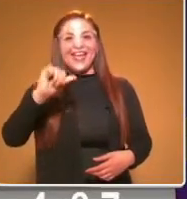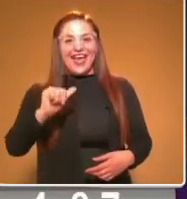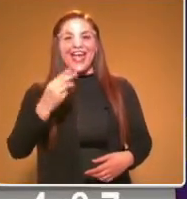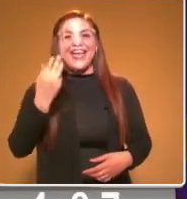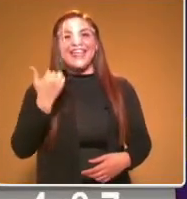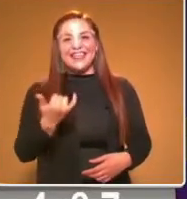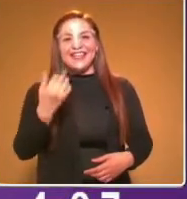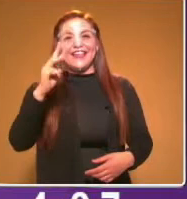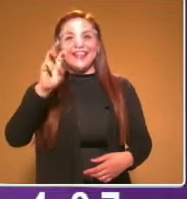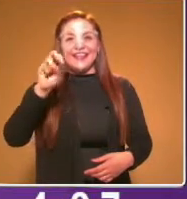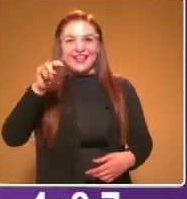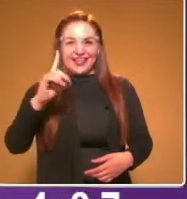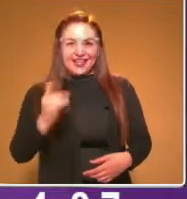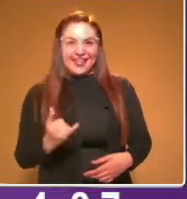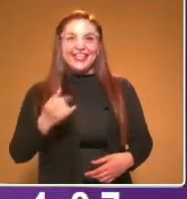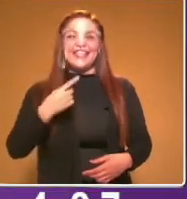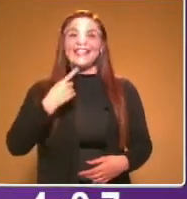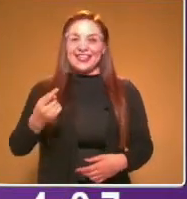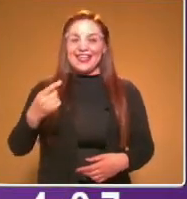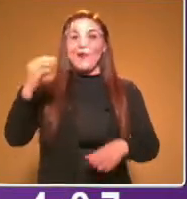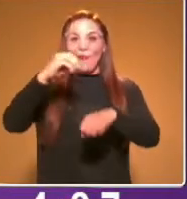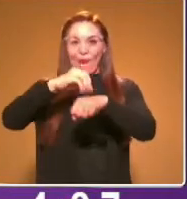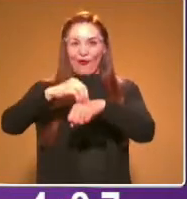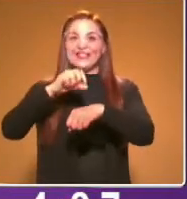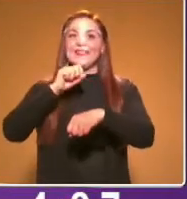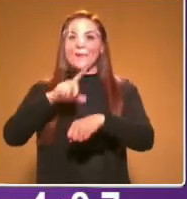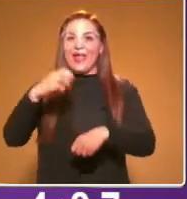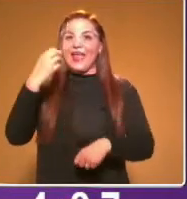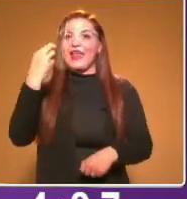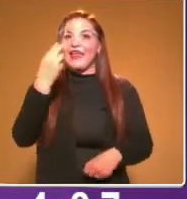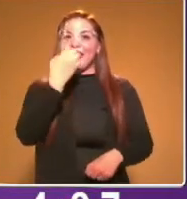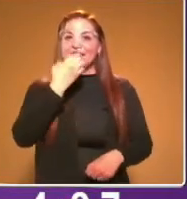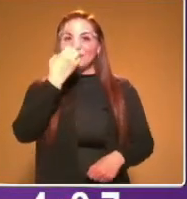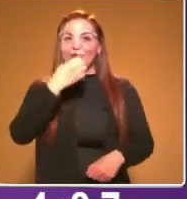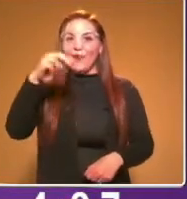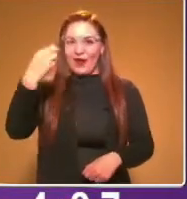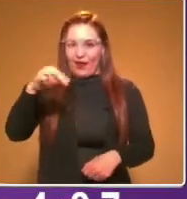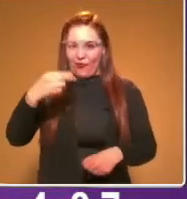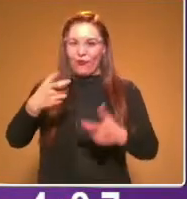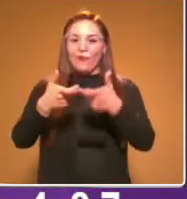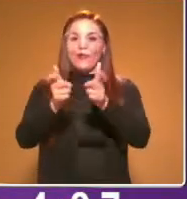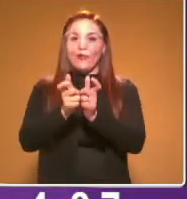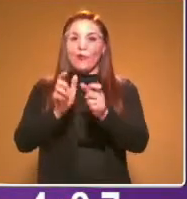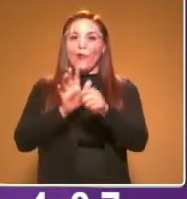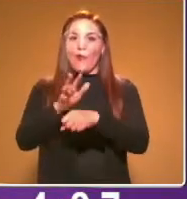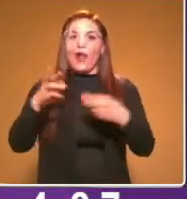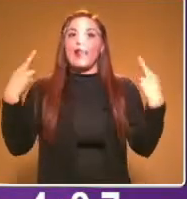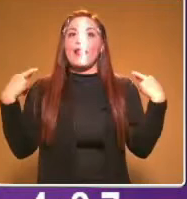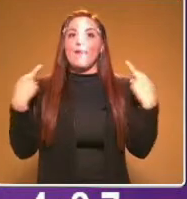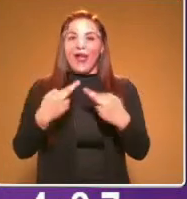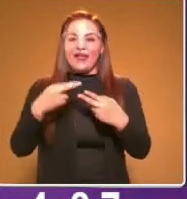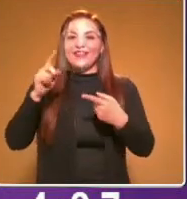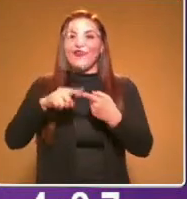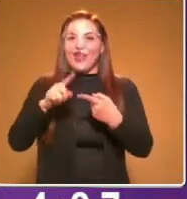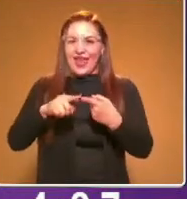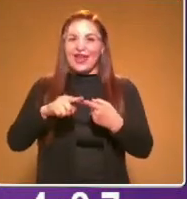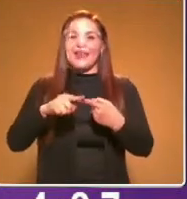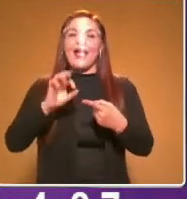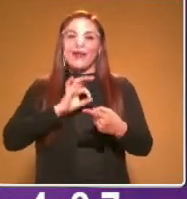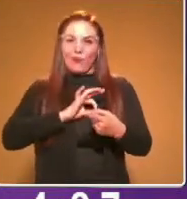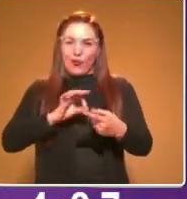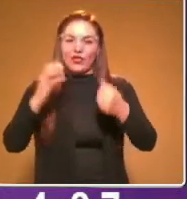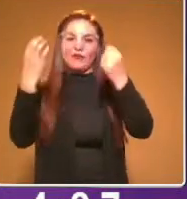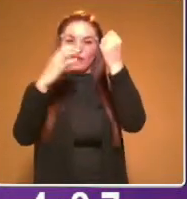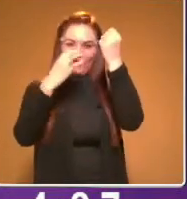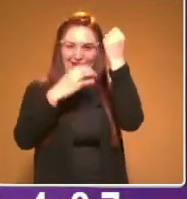nos están poniendo de qué escuela, de qué grado, quién es su maestro o maestra, y bueno, pues para que vean que también aquí los tomamos en cuenta y lo leemos, ahorita los